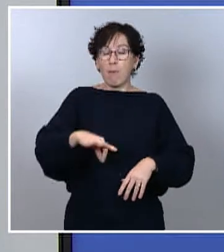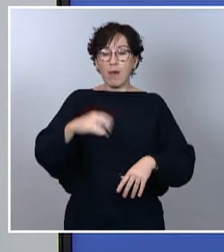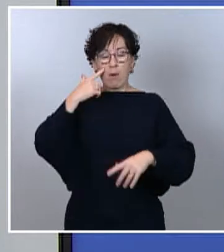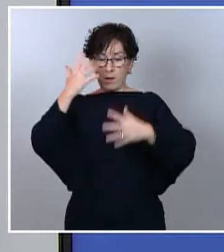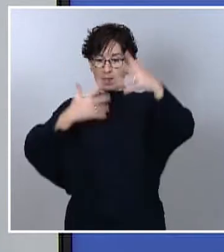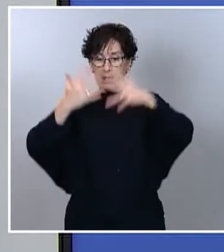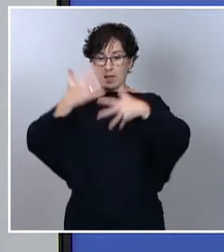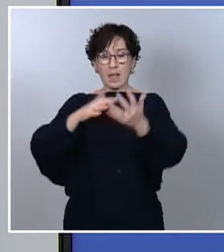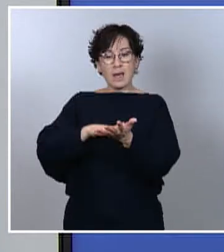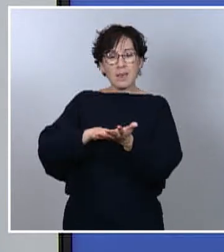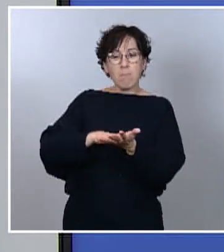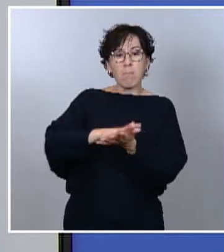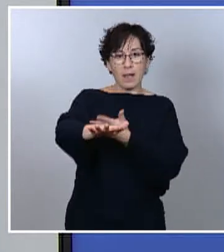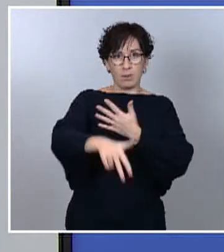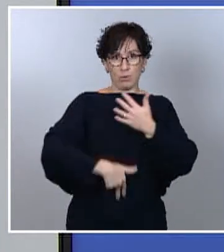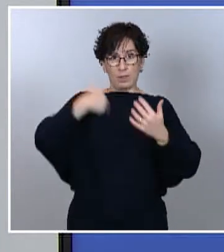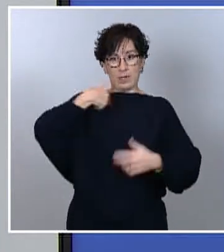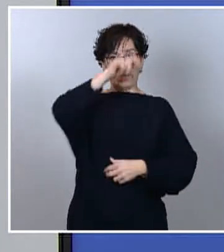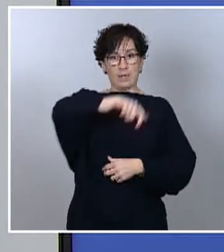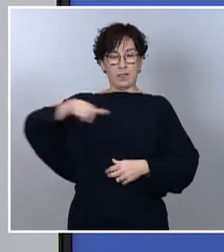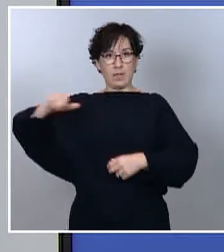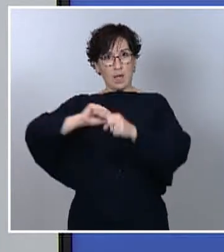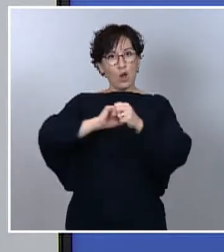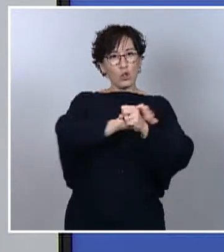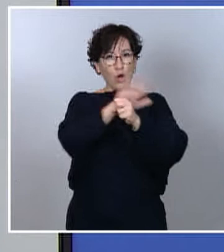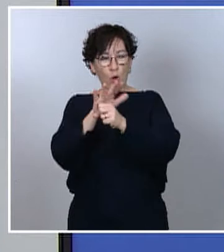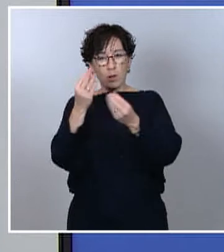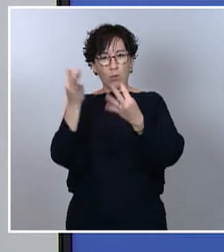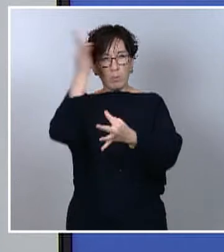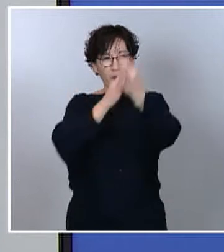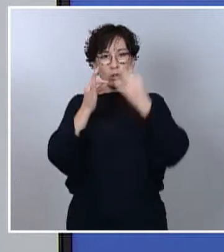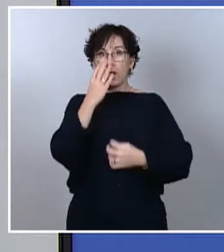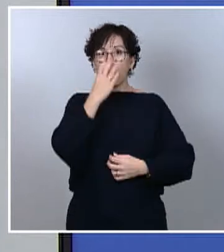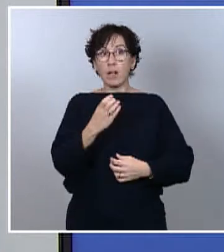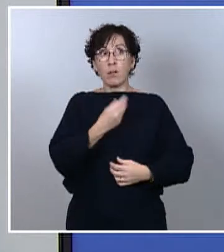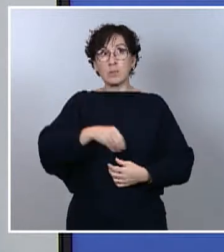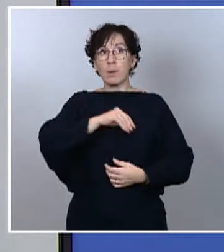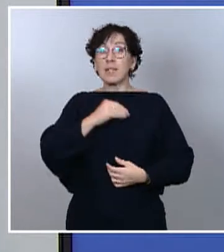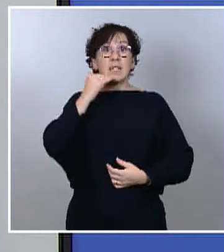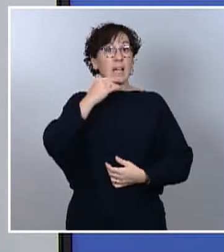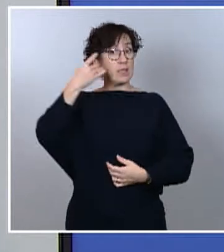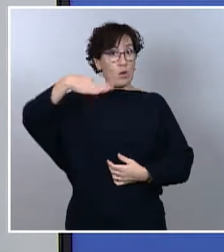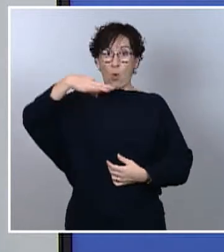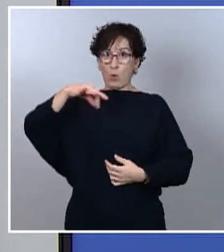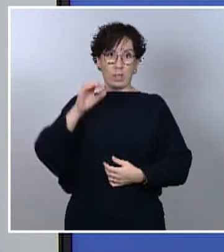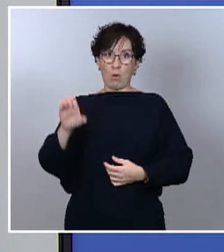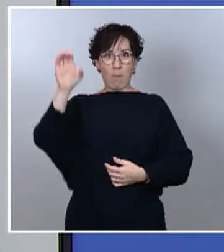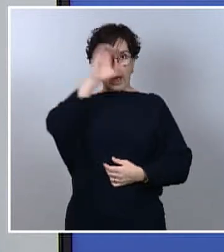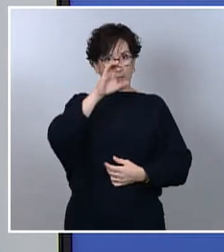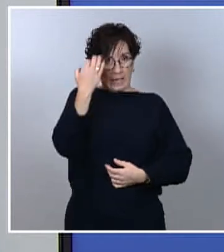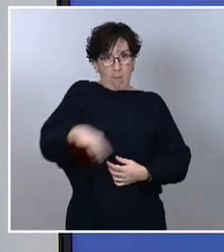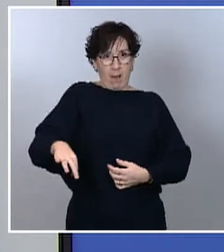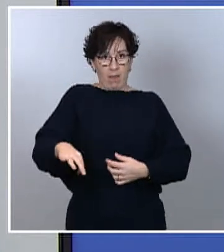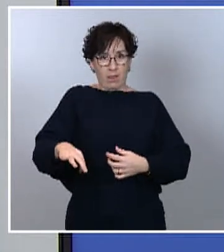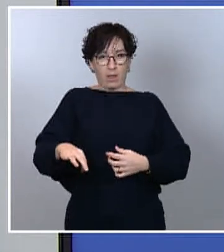conjunto de su población con precisión y con rigor. Por ese motivo, desde el Ministerio de Sanidad queremos agradecer